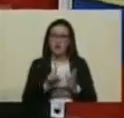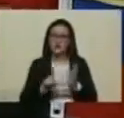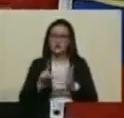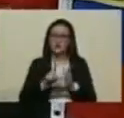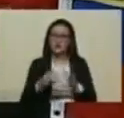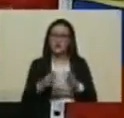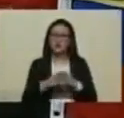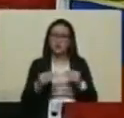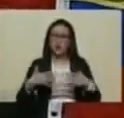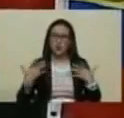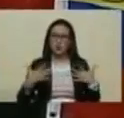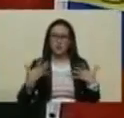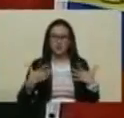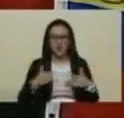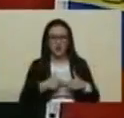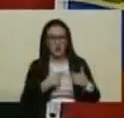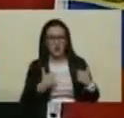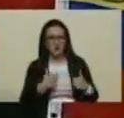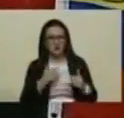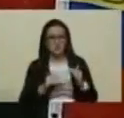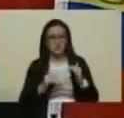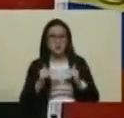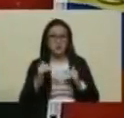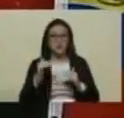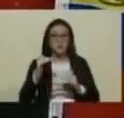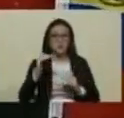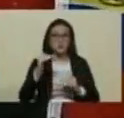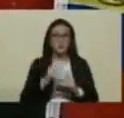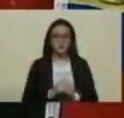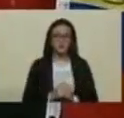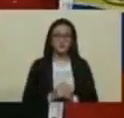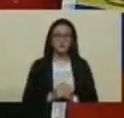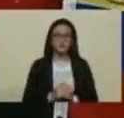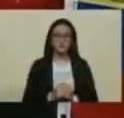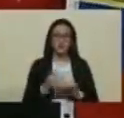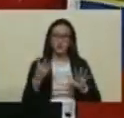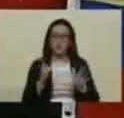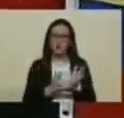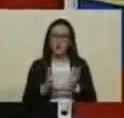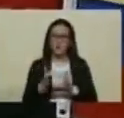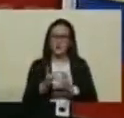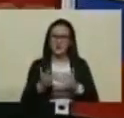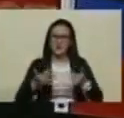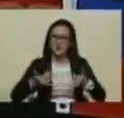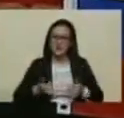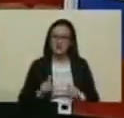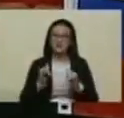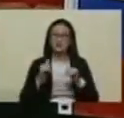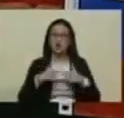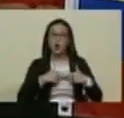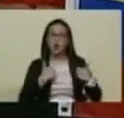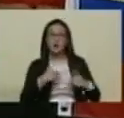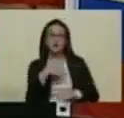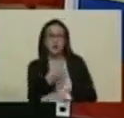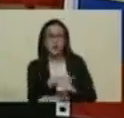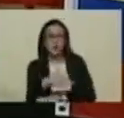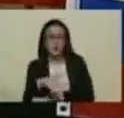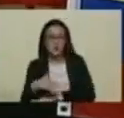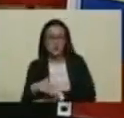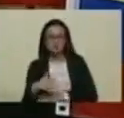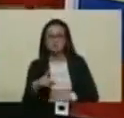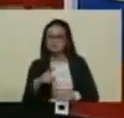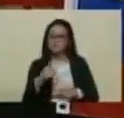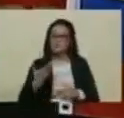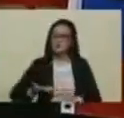muy contentos, pues el corazón urbano viene creciendo, como usted lo nos orientó el 9 de abril, cuando nació corazón urbano, un elemento de